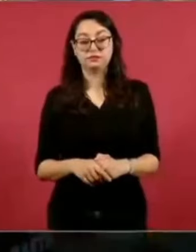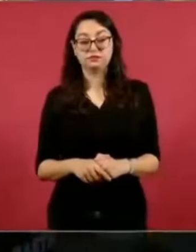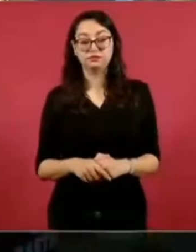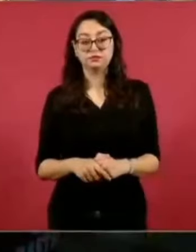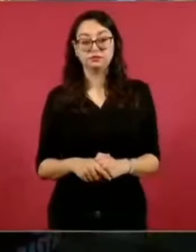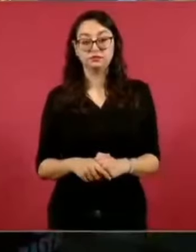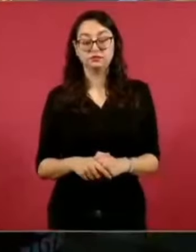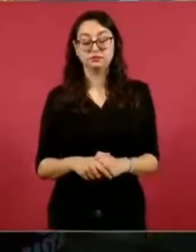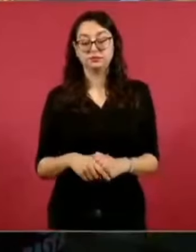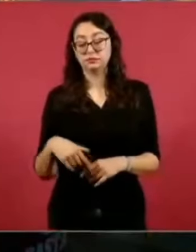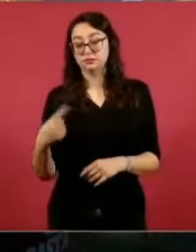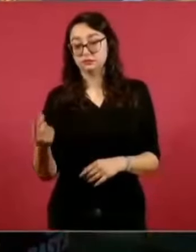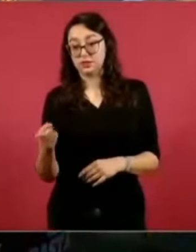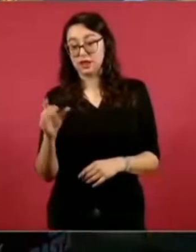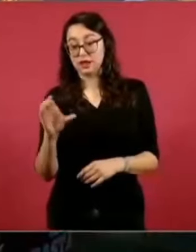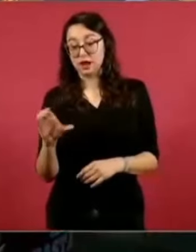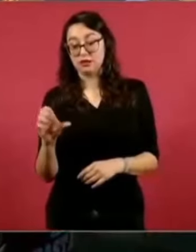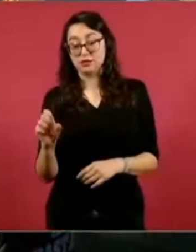de